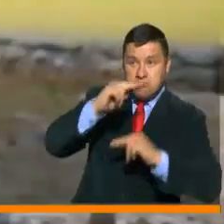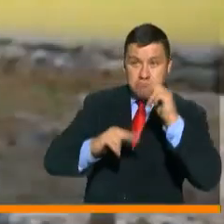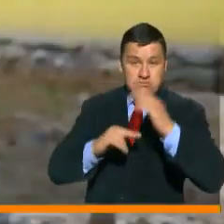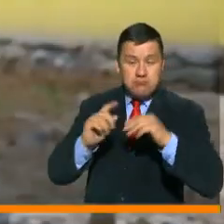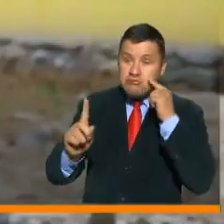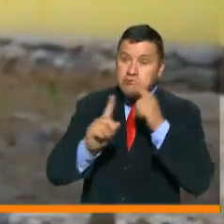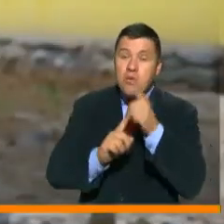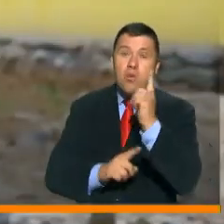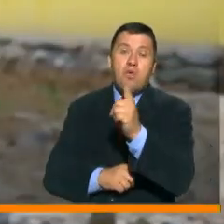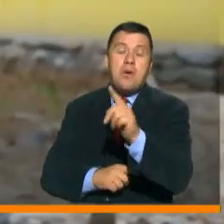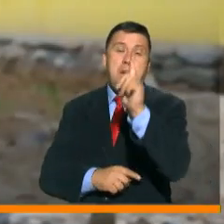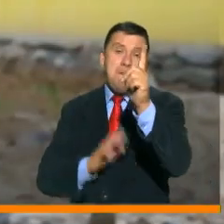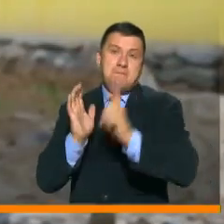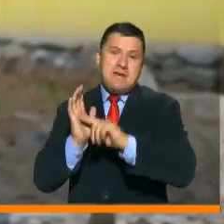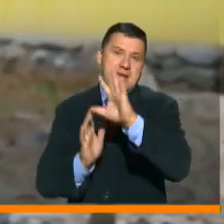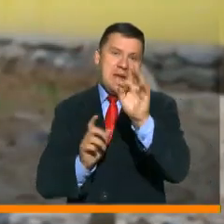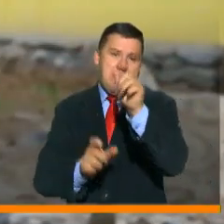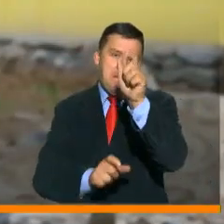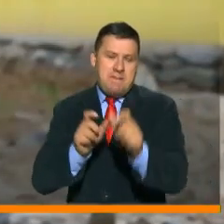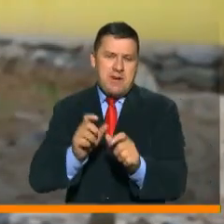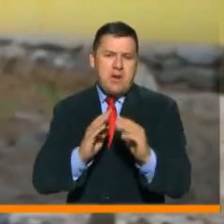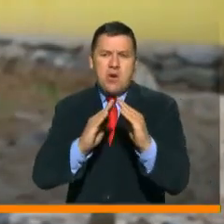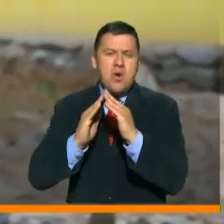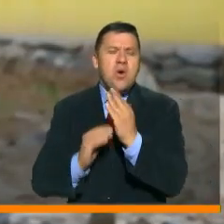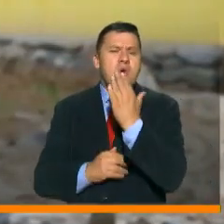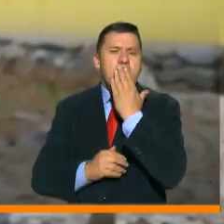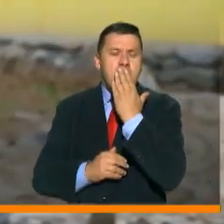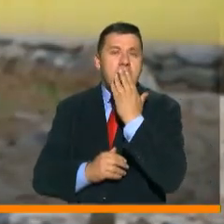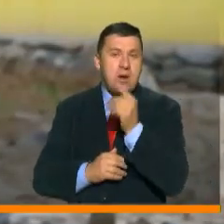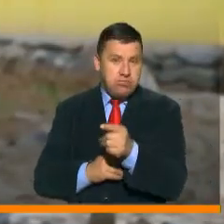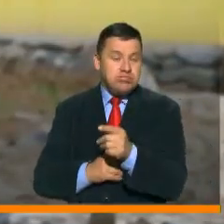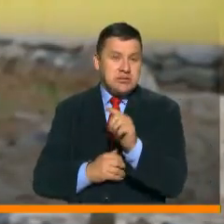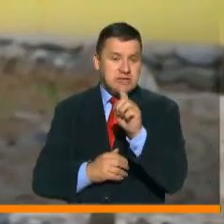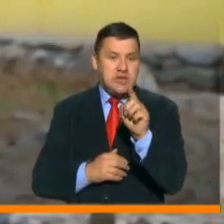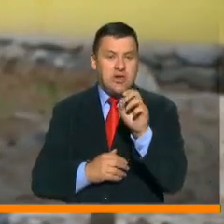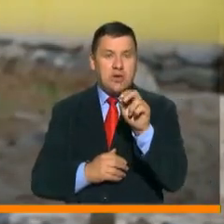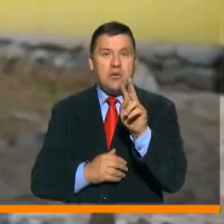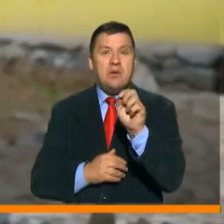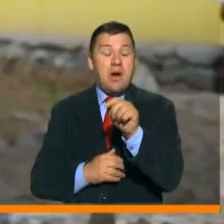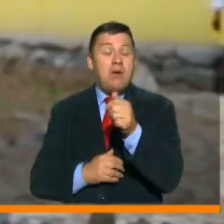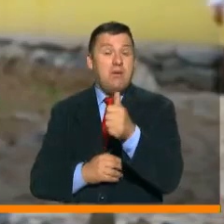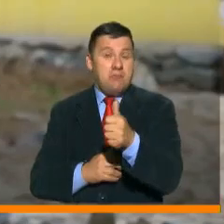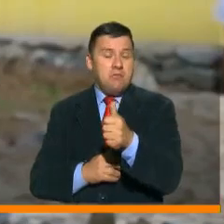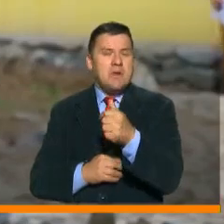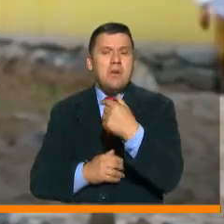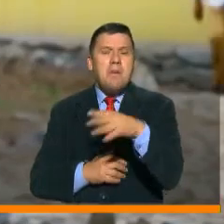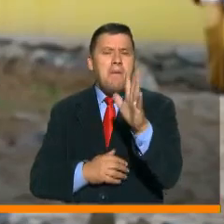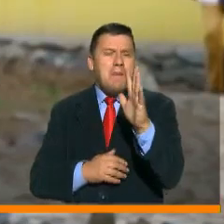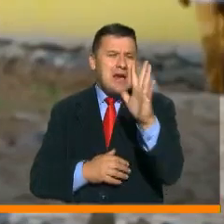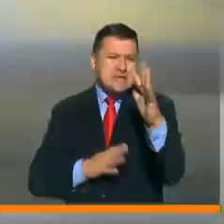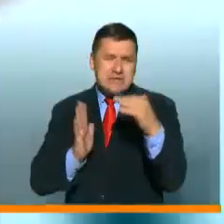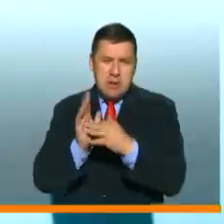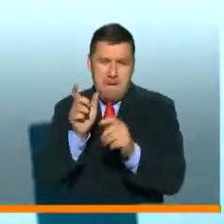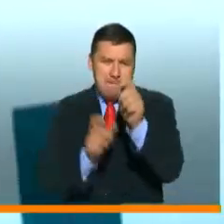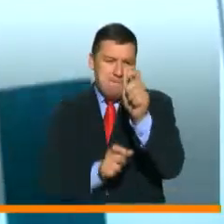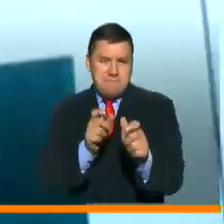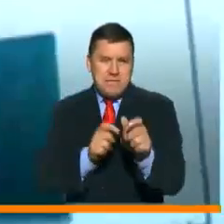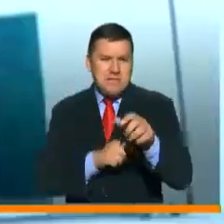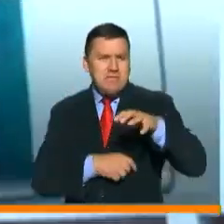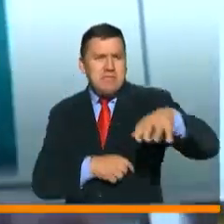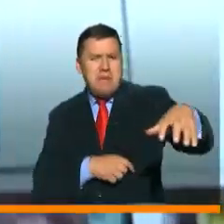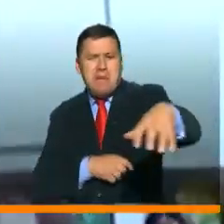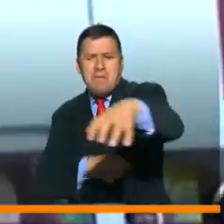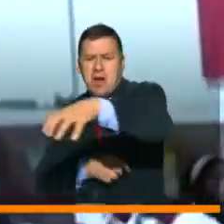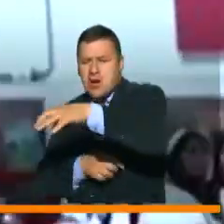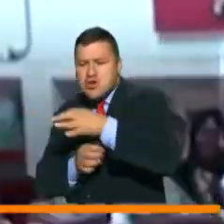directa a 1500 personas en el resguardo de simule 1a pero también por supuesto a más de 5 mil personas en las áreas circundantes